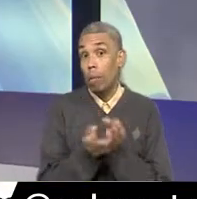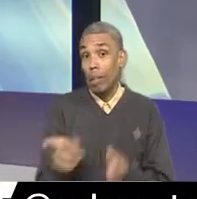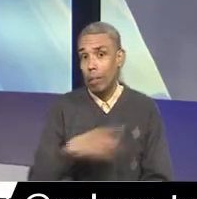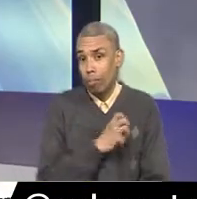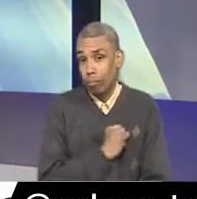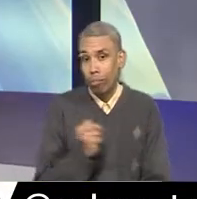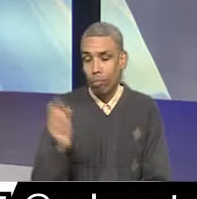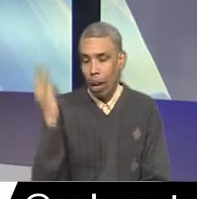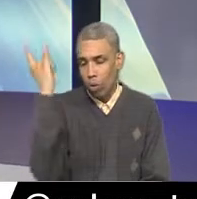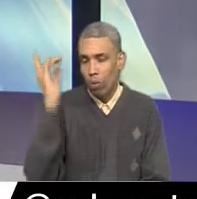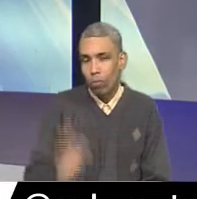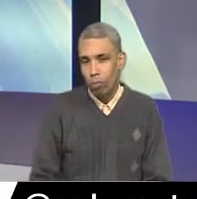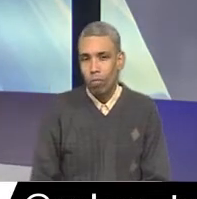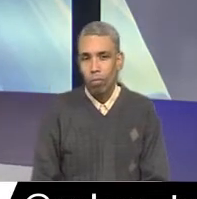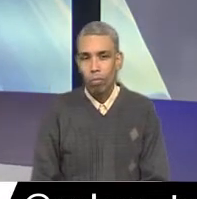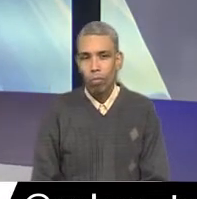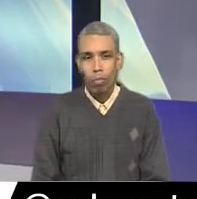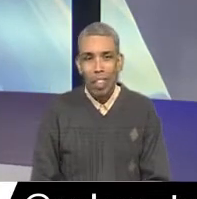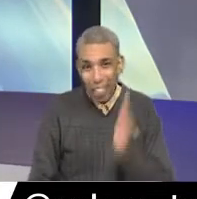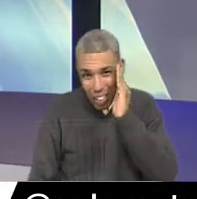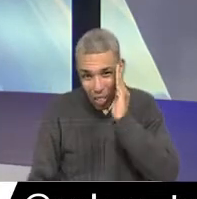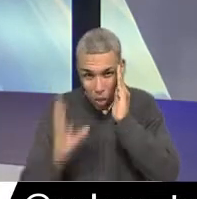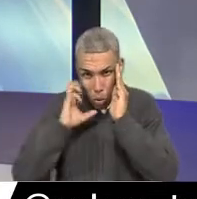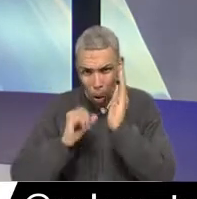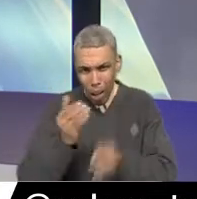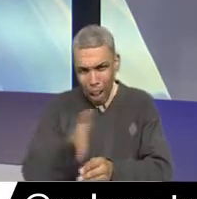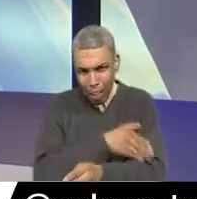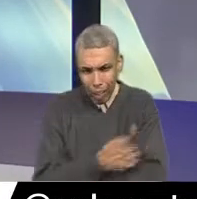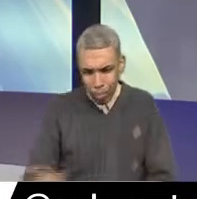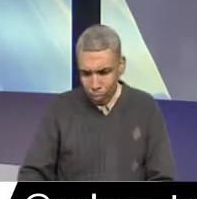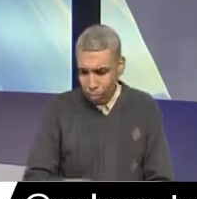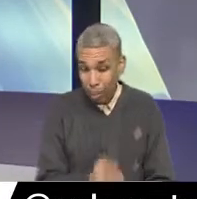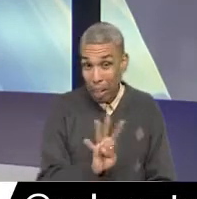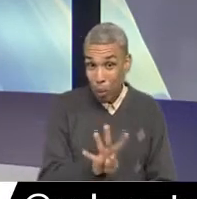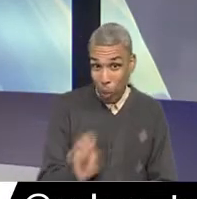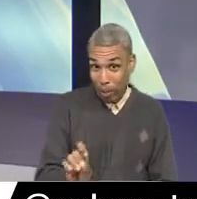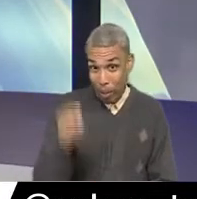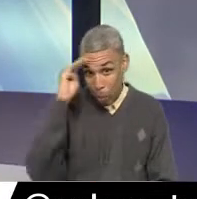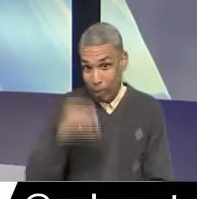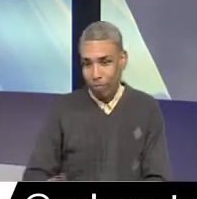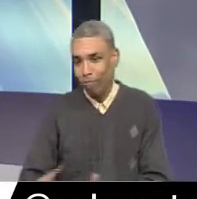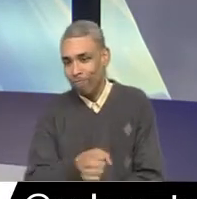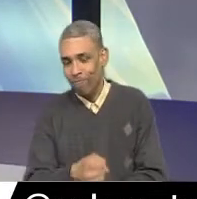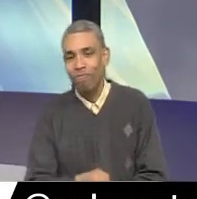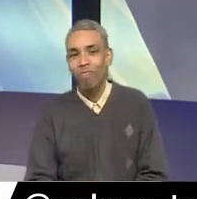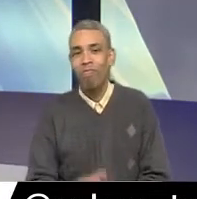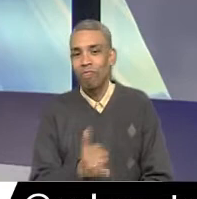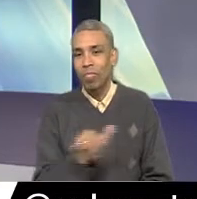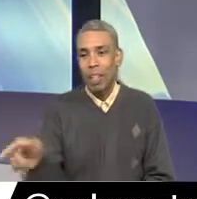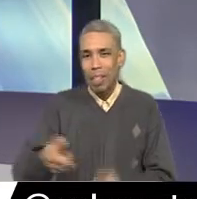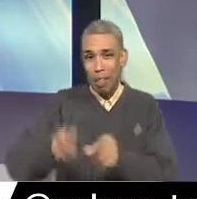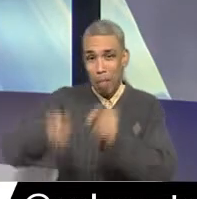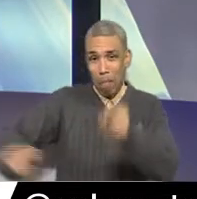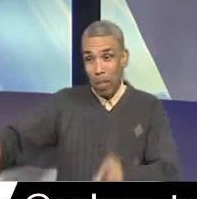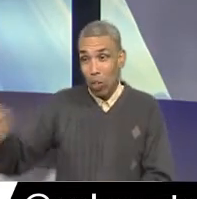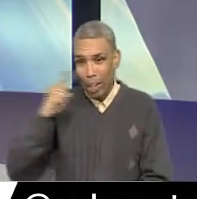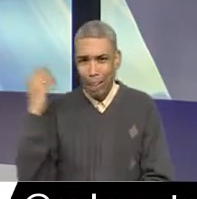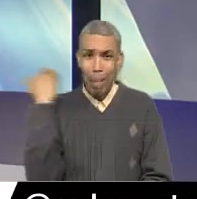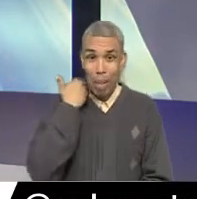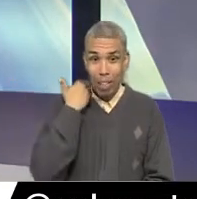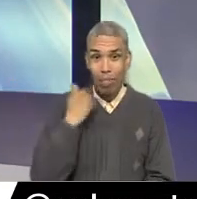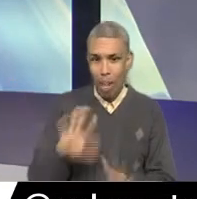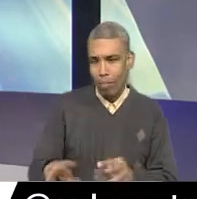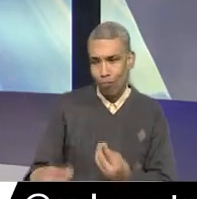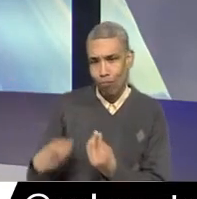Alrededor de 40 celulares que habían sido robados recuperaron las autoridades en las últimas horas. Los equipos móviles fueron hurtados bajo